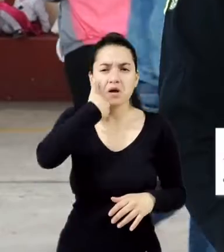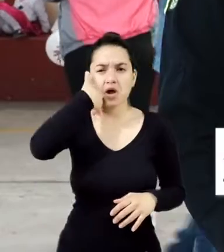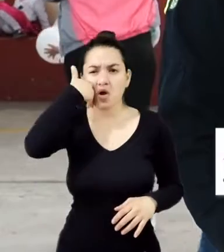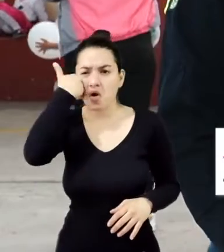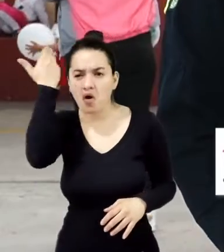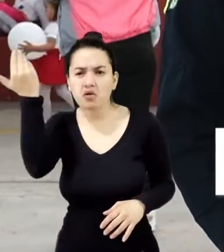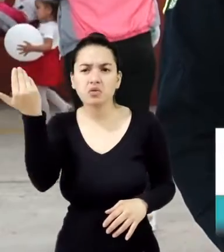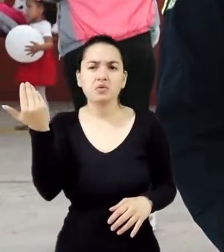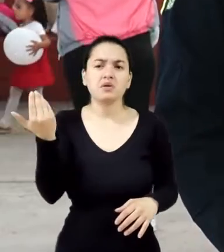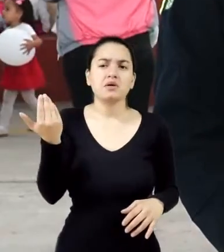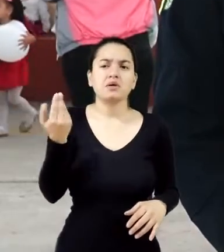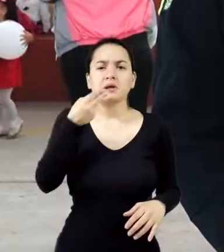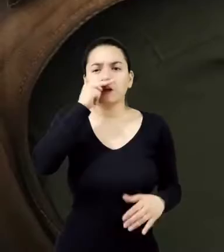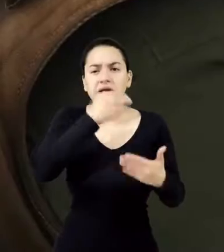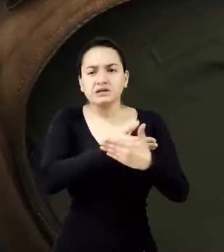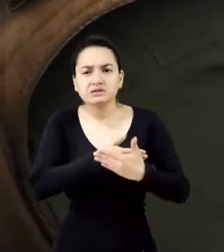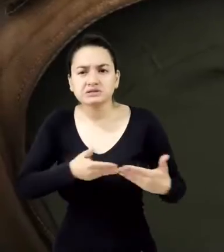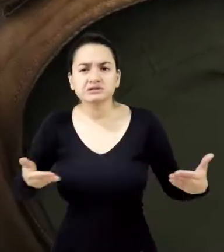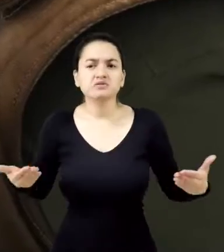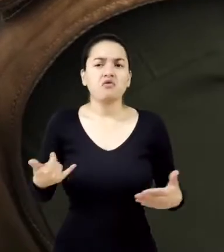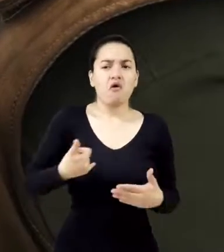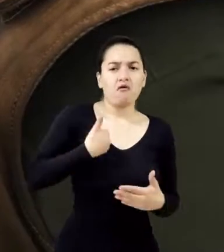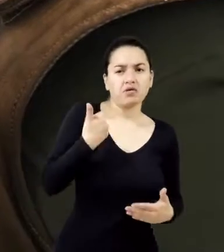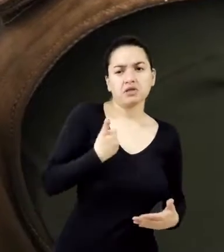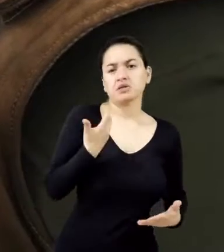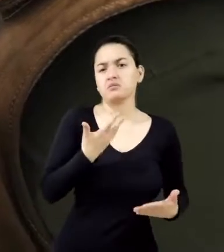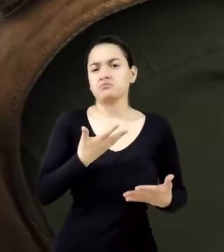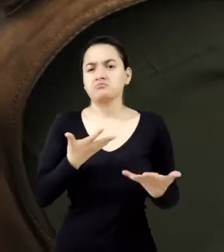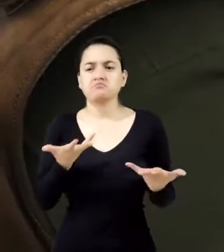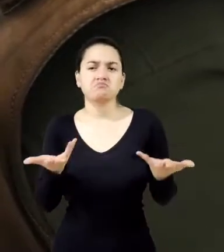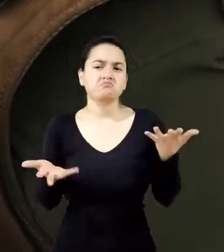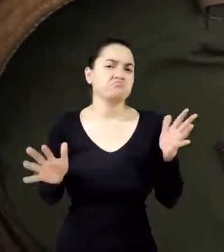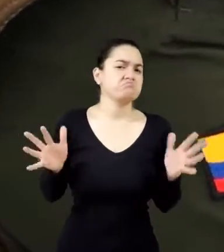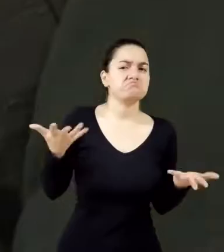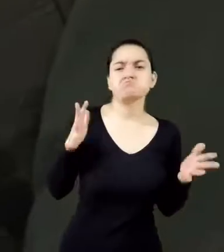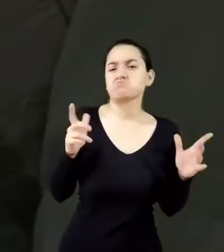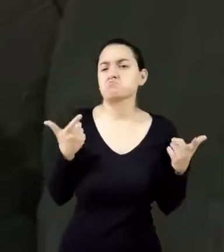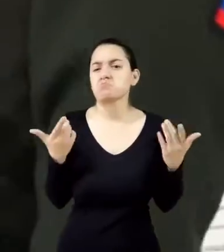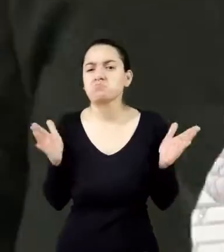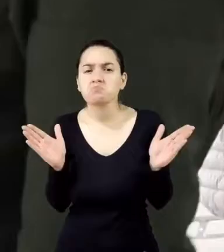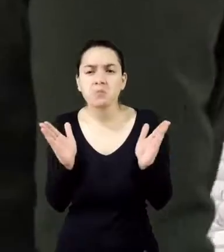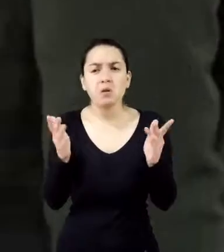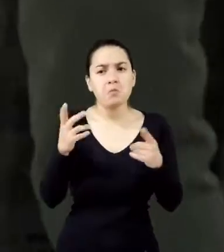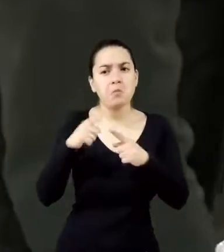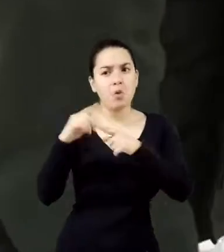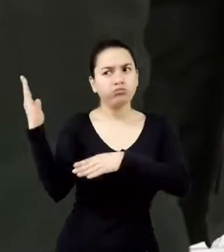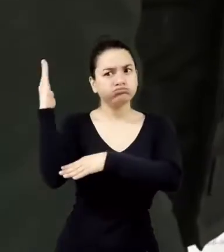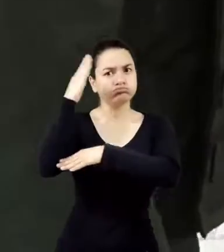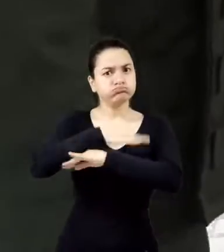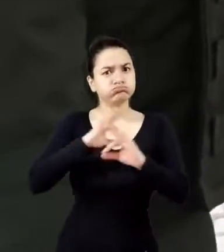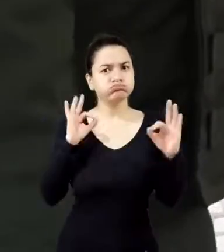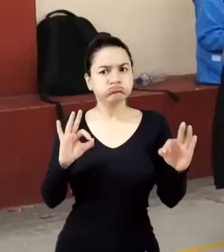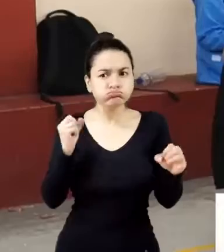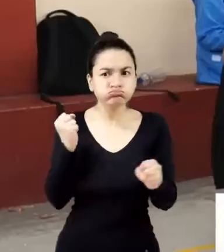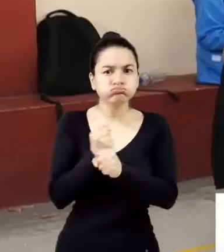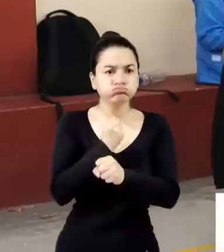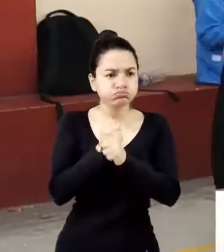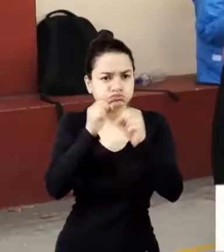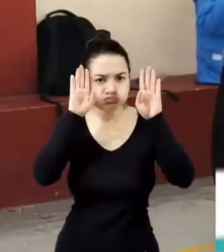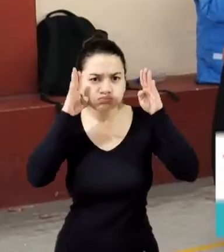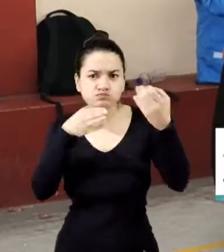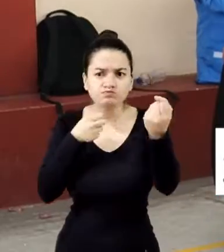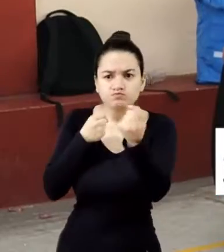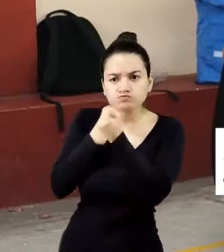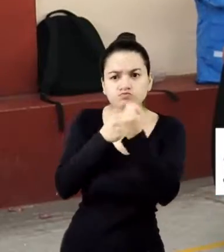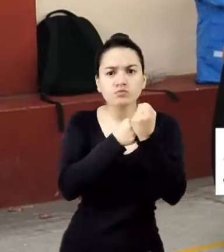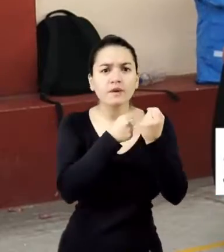día de hoy aproximadamente un número de unas 500 personas entre adultos y niños, niños, niñas y adolescentes. Básicamente fue